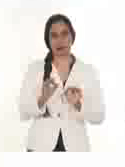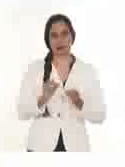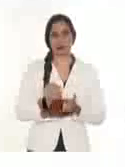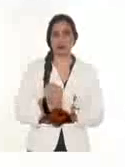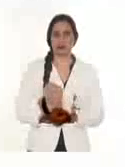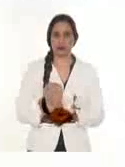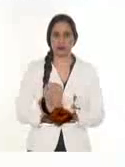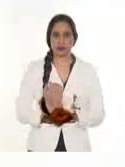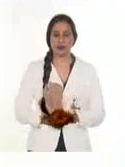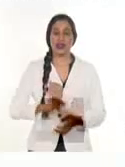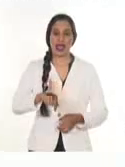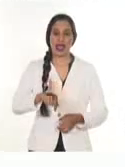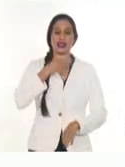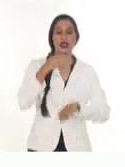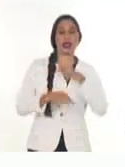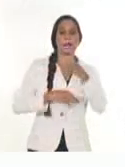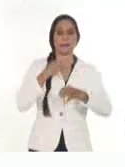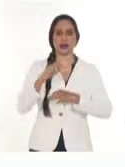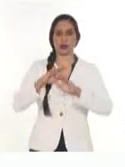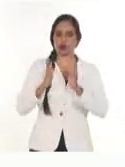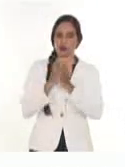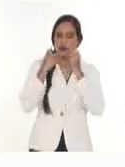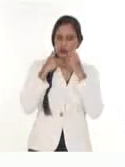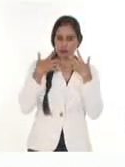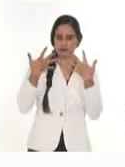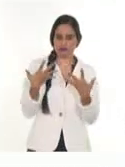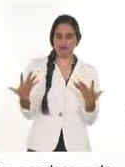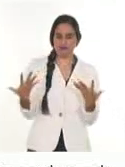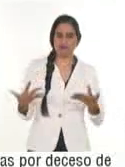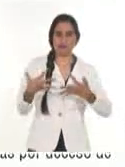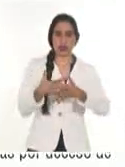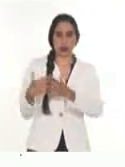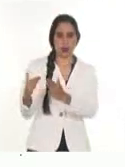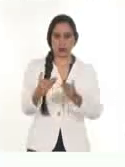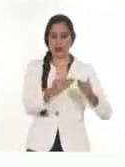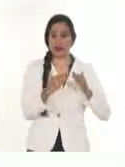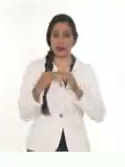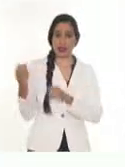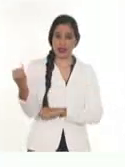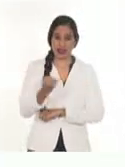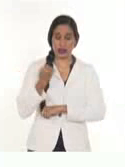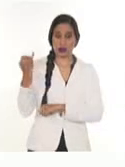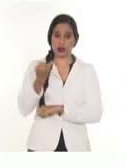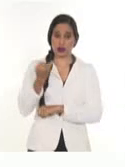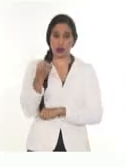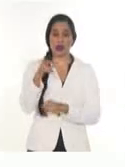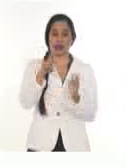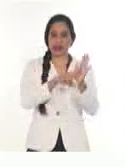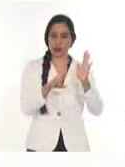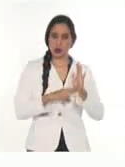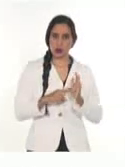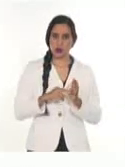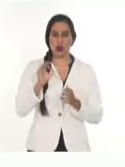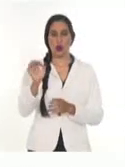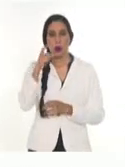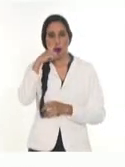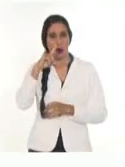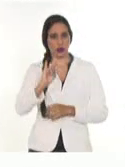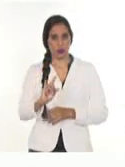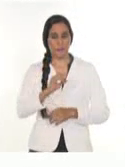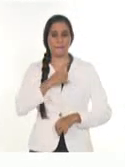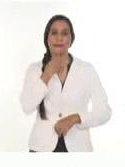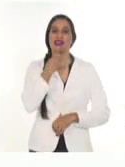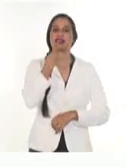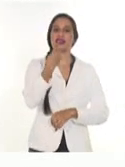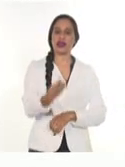Lavrov señaló que pese al respaldo casi unánime de la comunidad internacional a la resolución presentada en la ONU por Cuba para denunciar el cerco